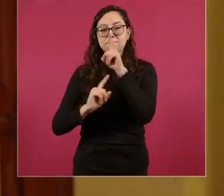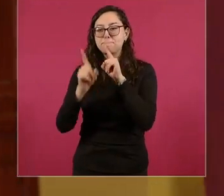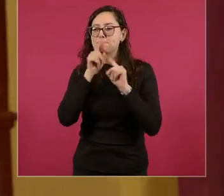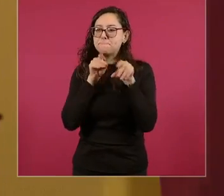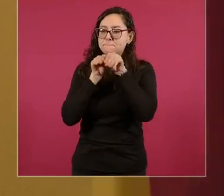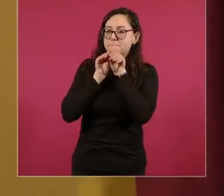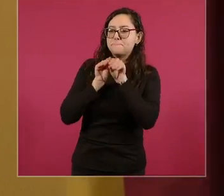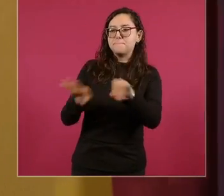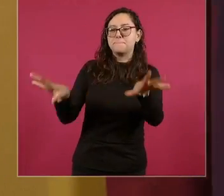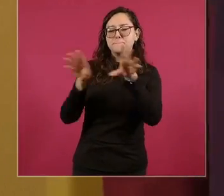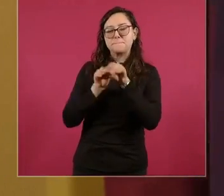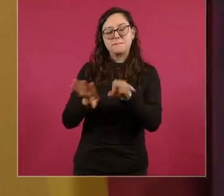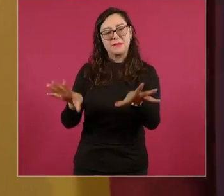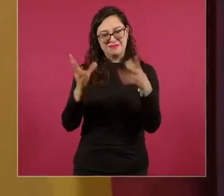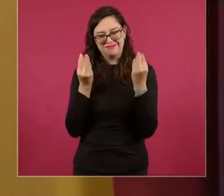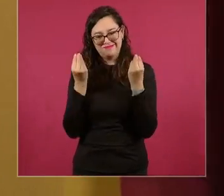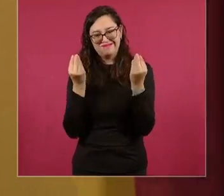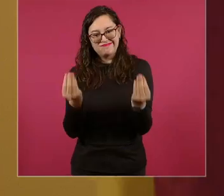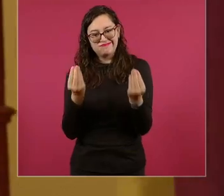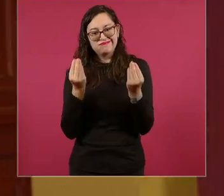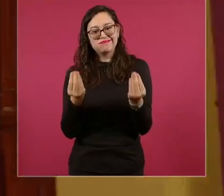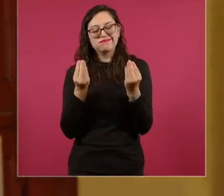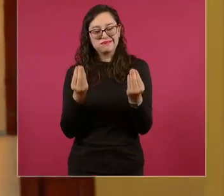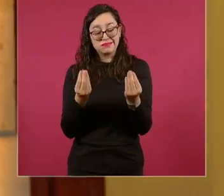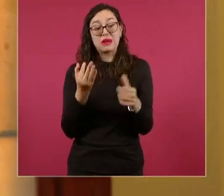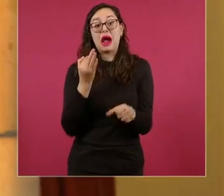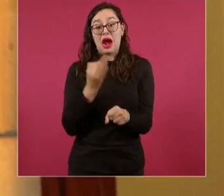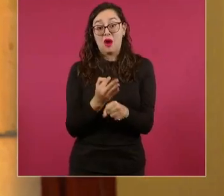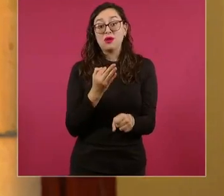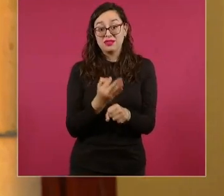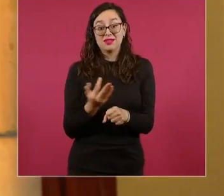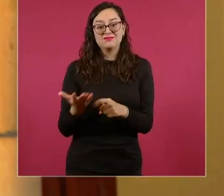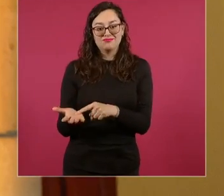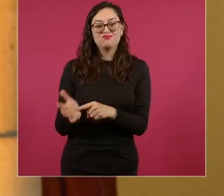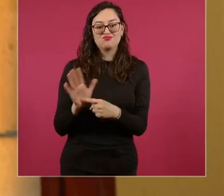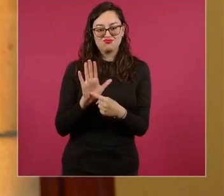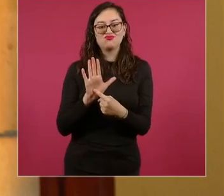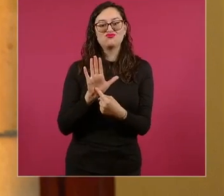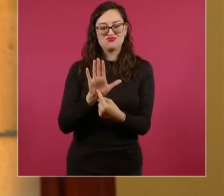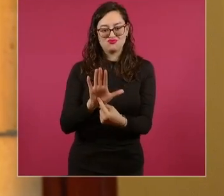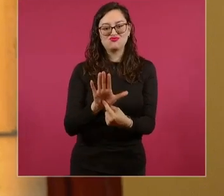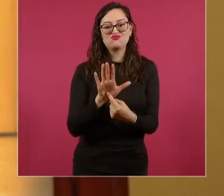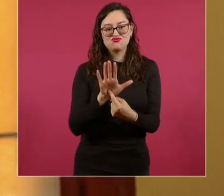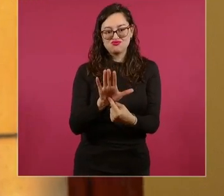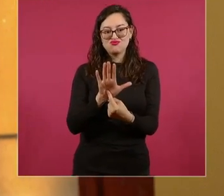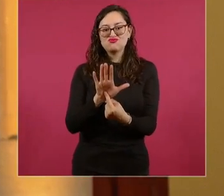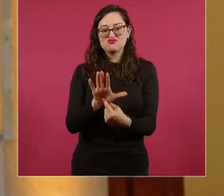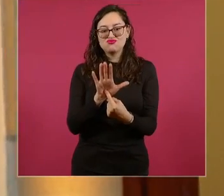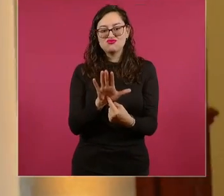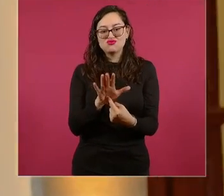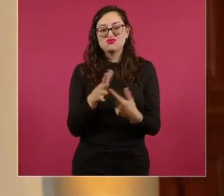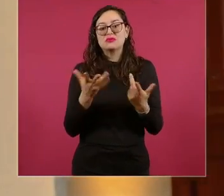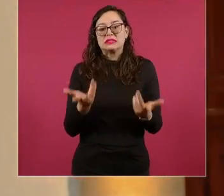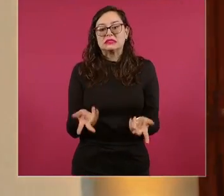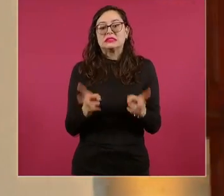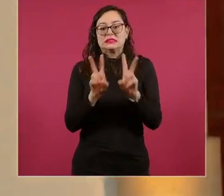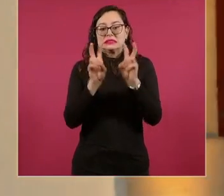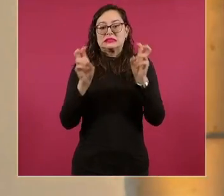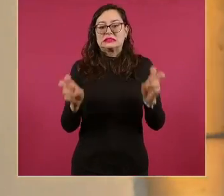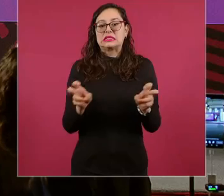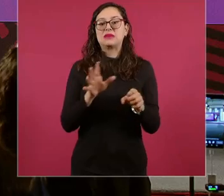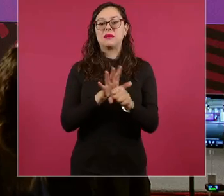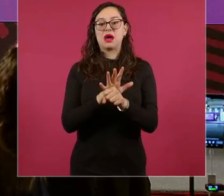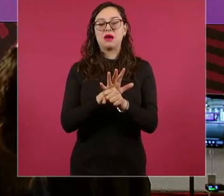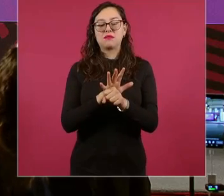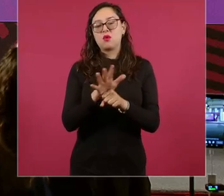Y muestra de ellos son algunos de los casos que vamos a presentar aquí que tienen que ver con cuáles son